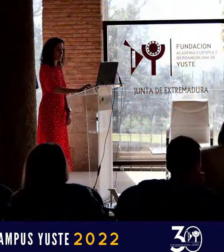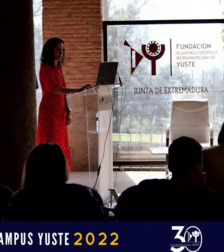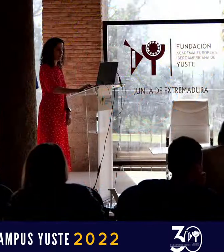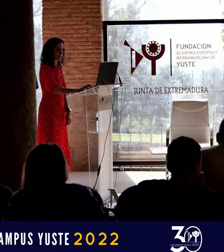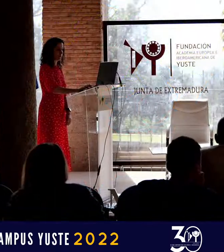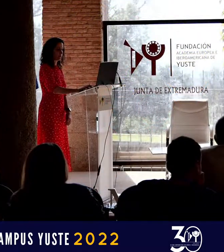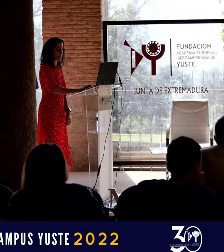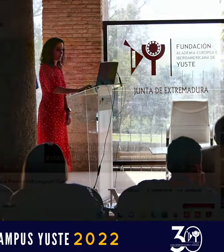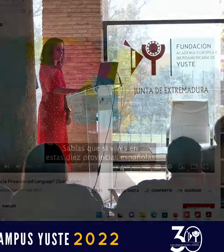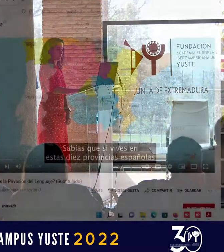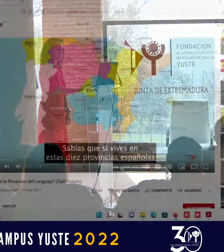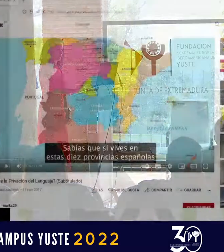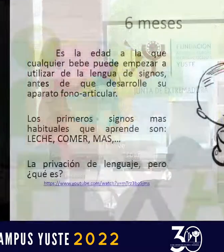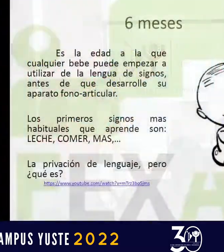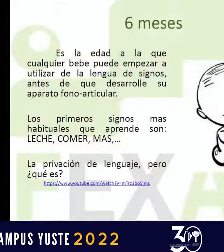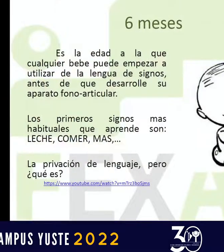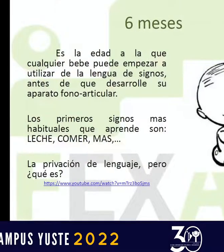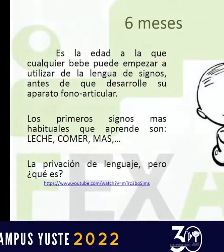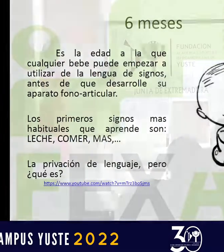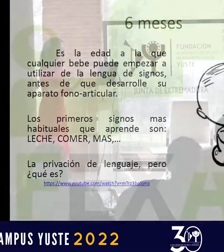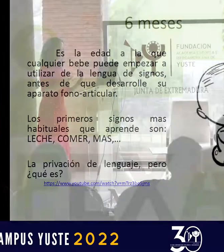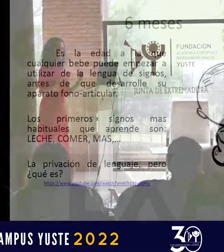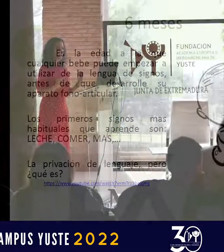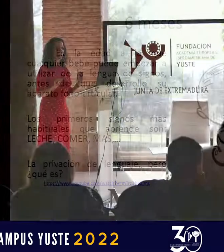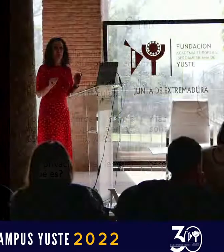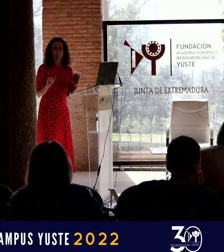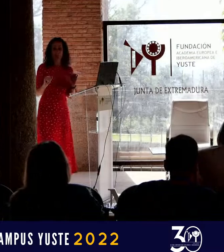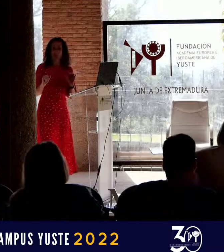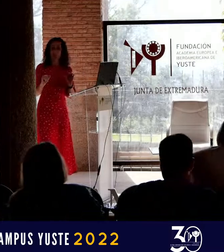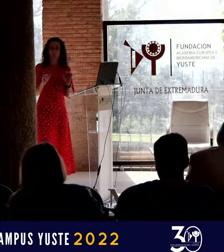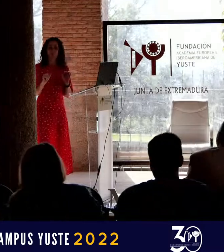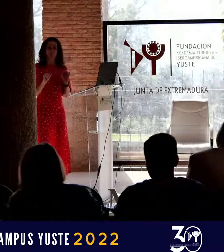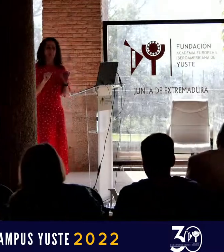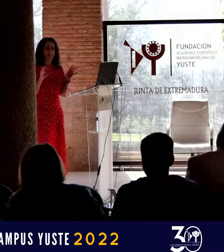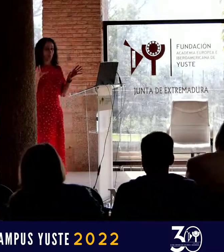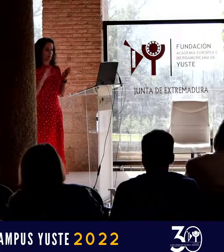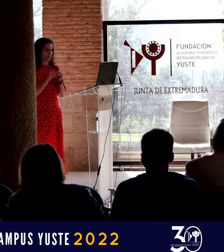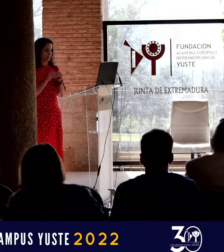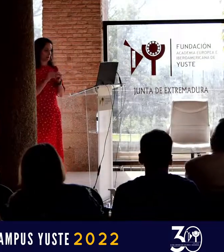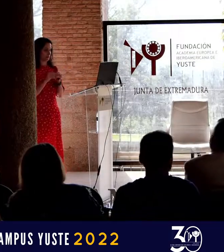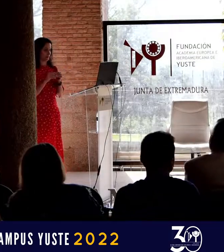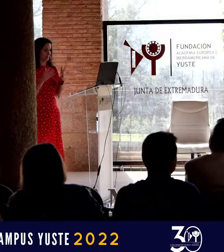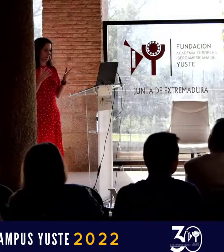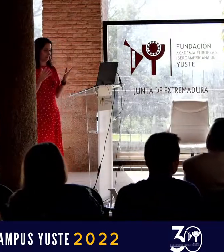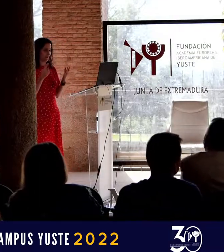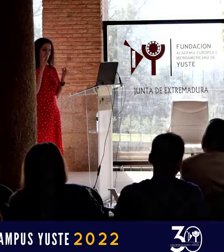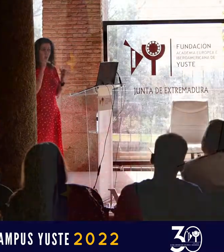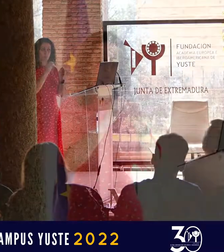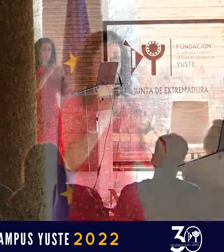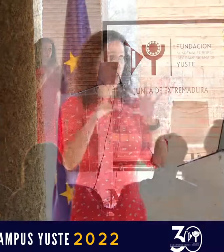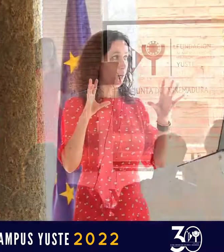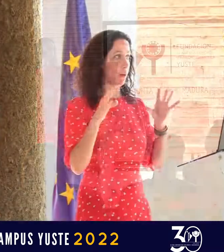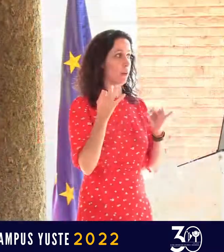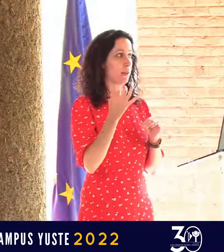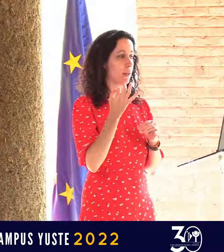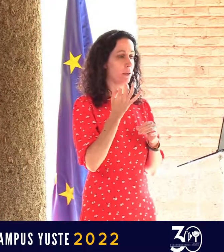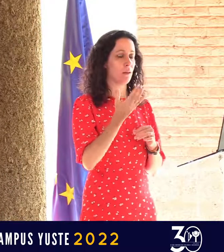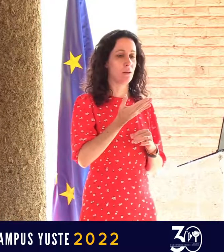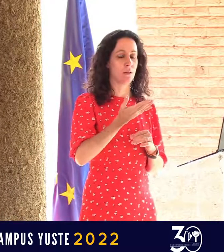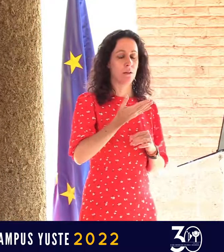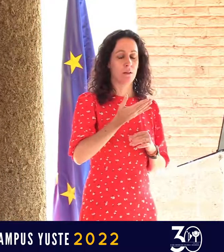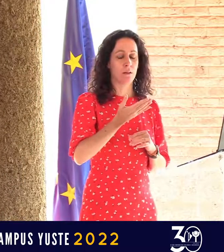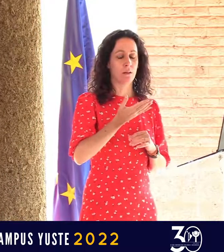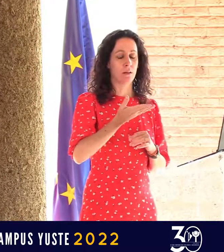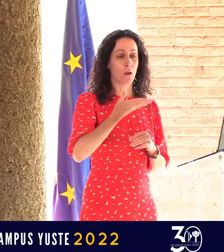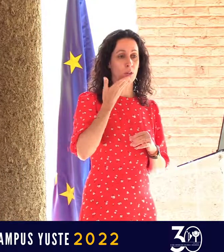sabías que si vives en estas 10 provincias Eh bueno en resumen eh Para